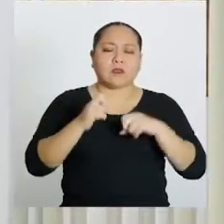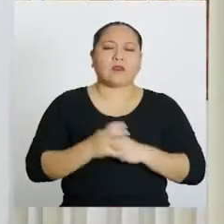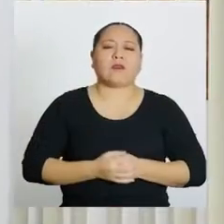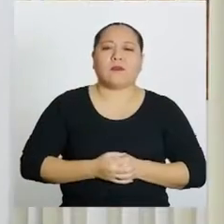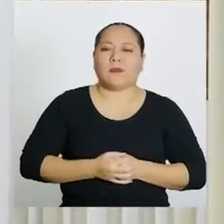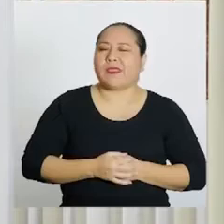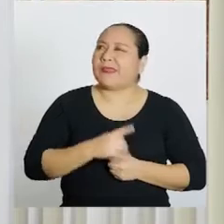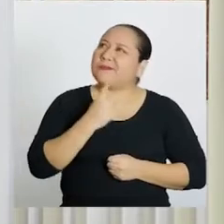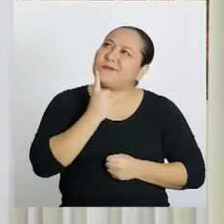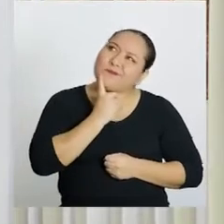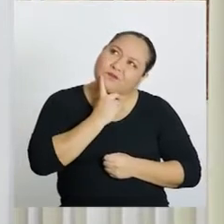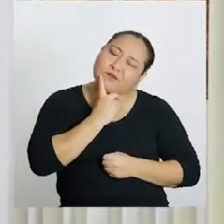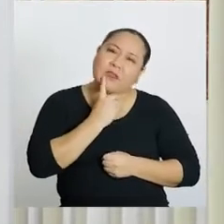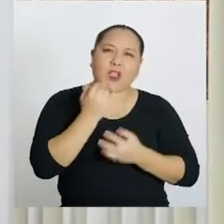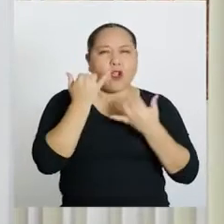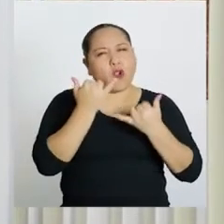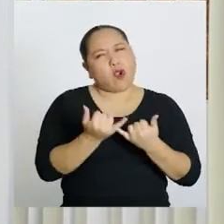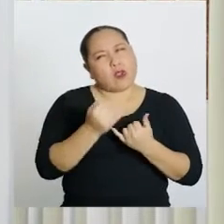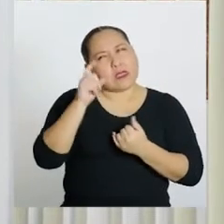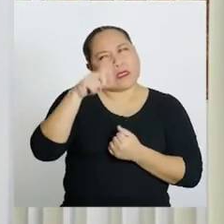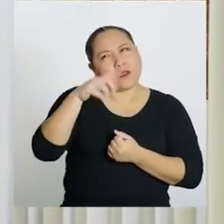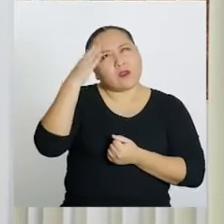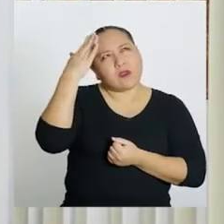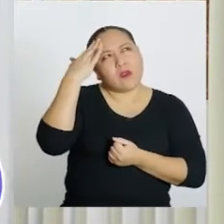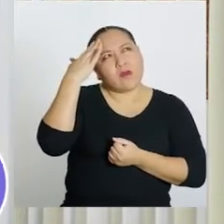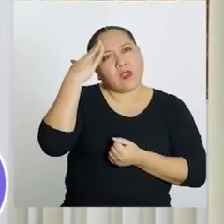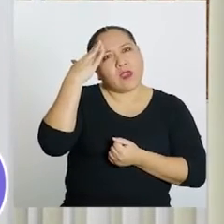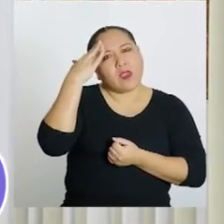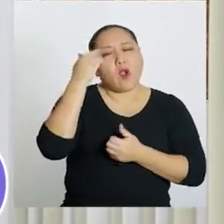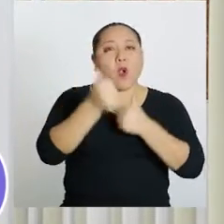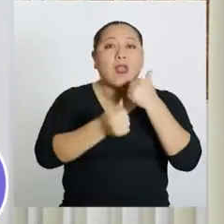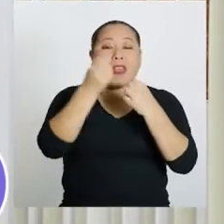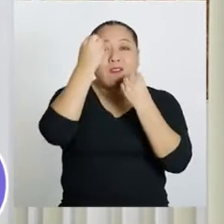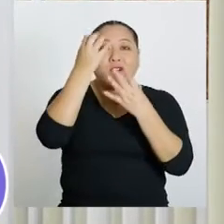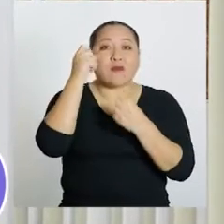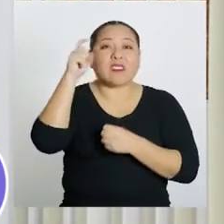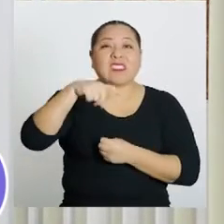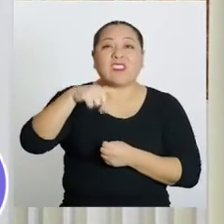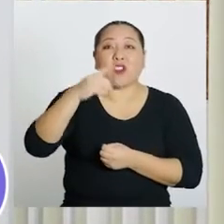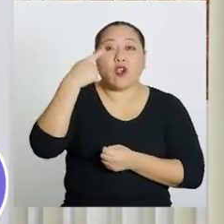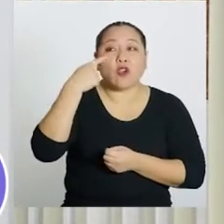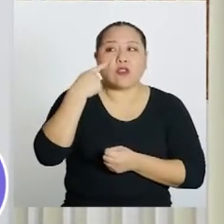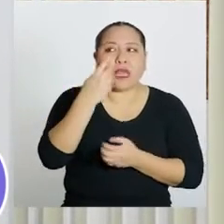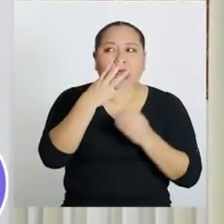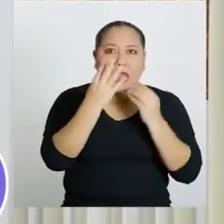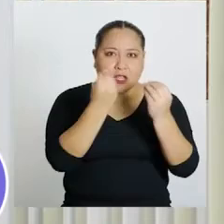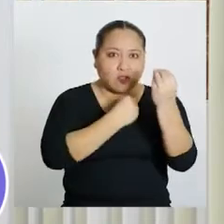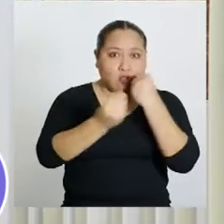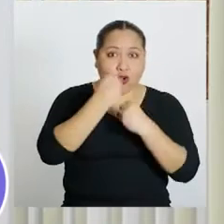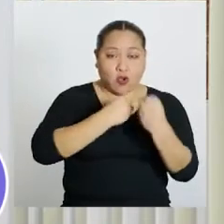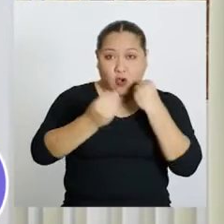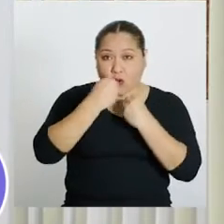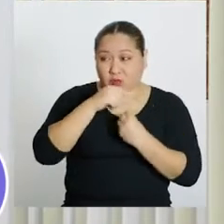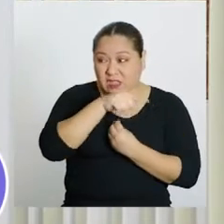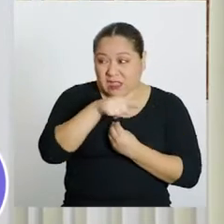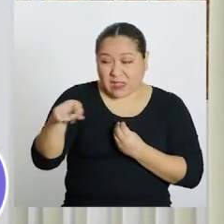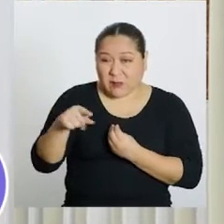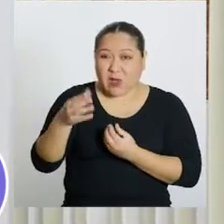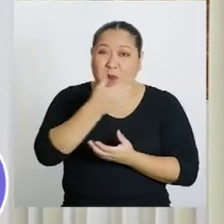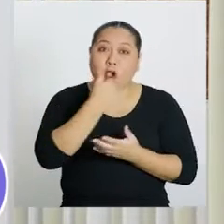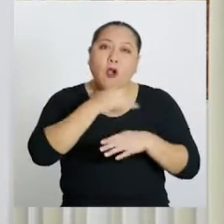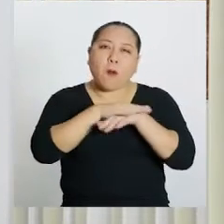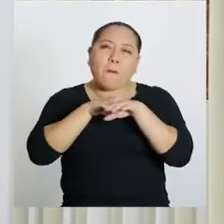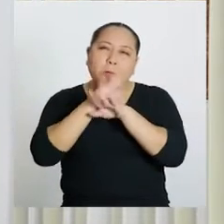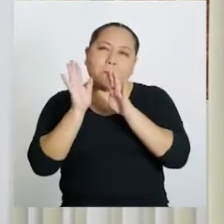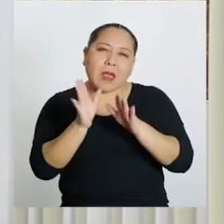investigación? Hoy quiero saber, ¿qué información debo conocer sobre los alimentos que consumo para mejorar mi plan